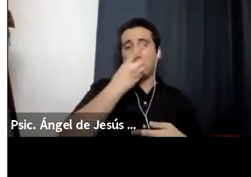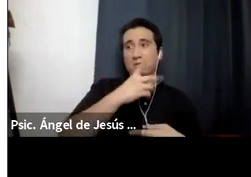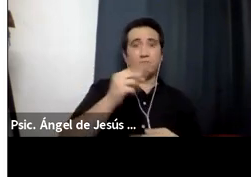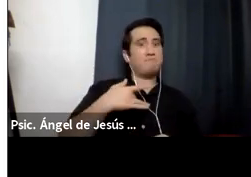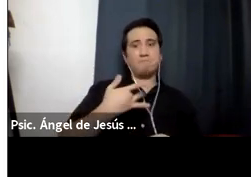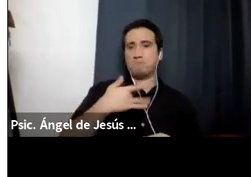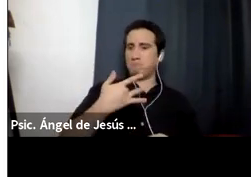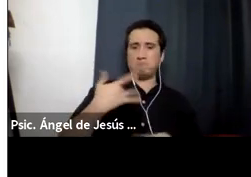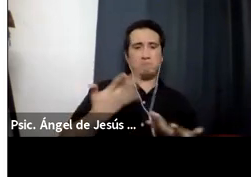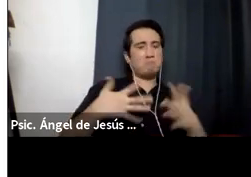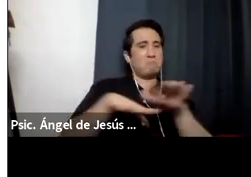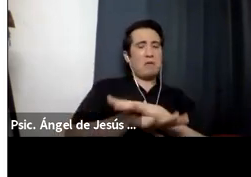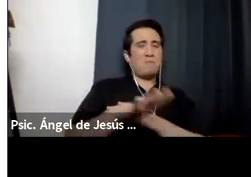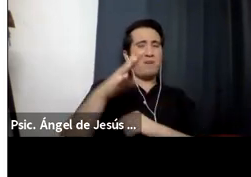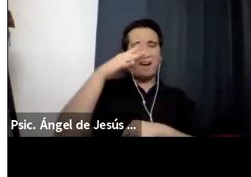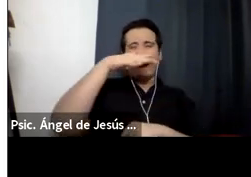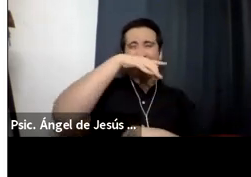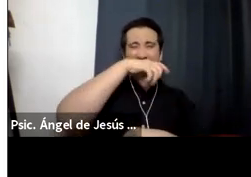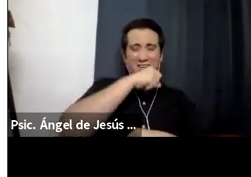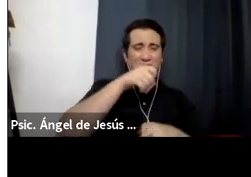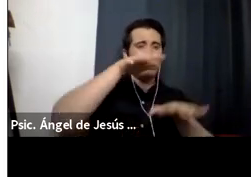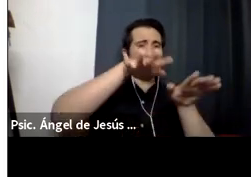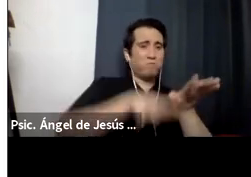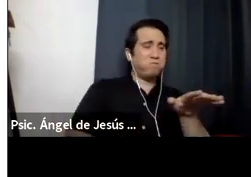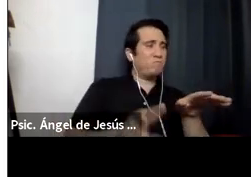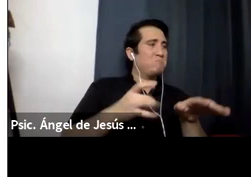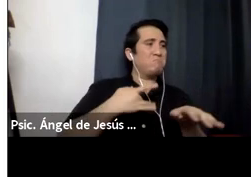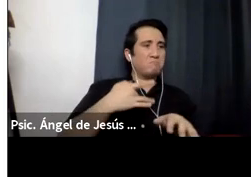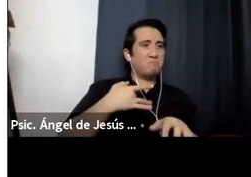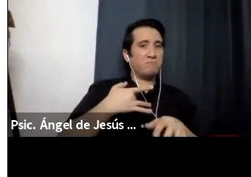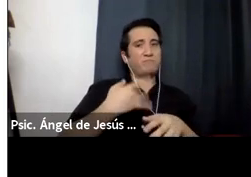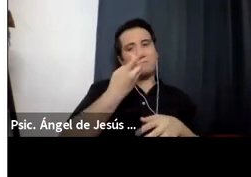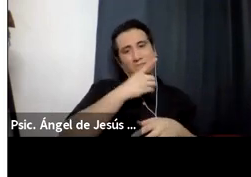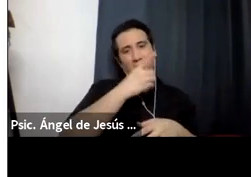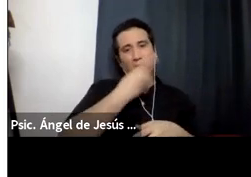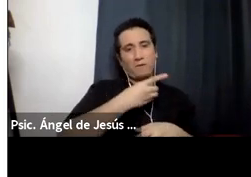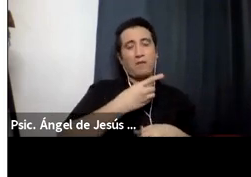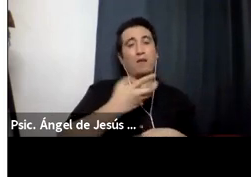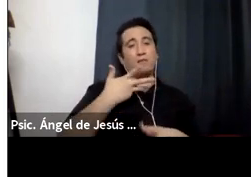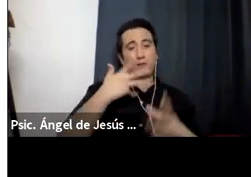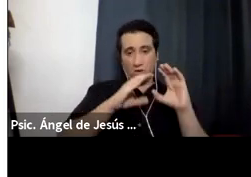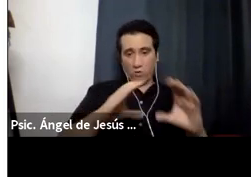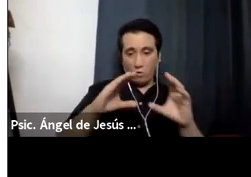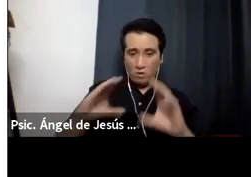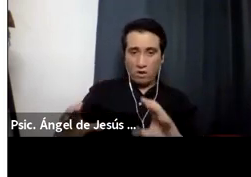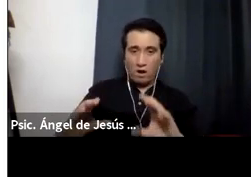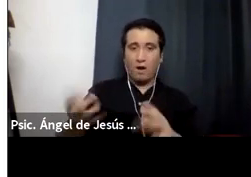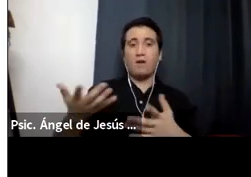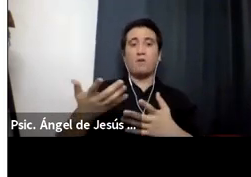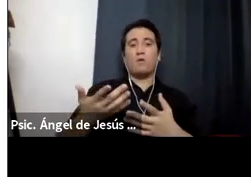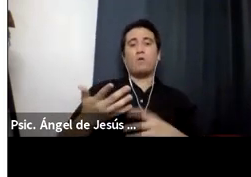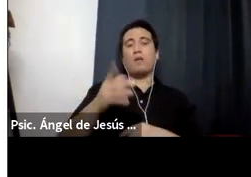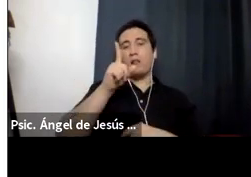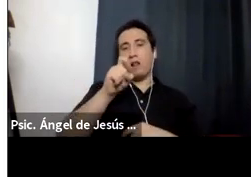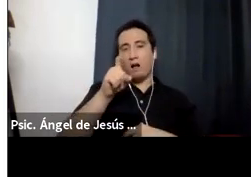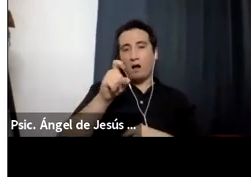o que el agua esté muy caliente y se pueden quemar. Entonces hay que tener cuidado, templar bien el agua de la persona que vive con diabetes